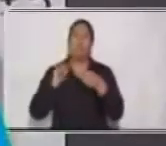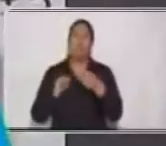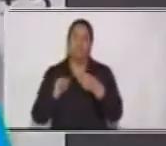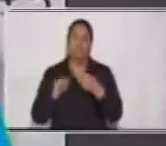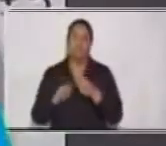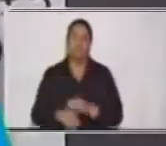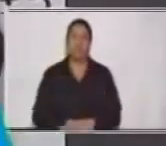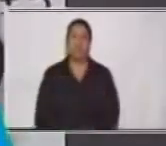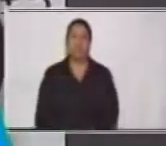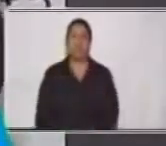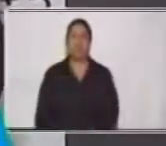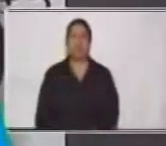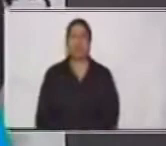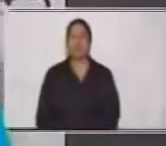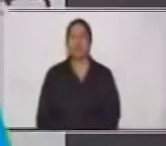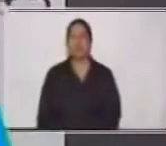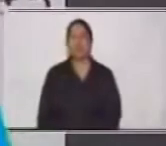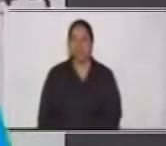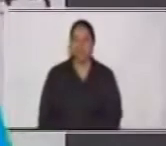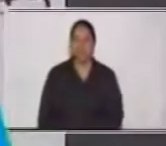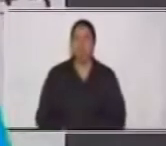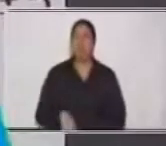a dividir todo entonces dentro de